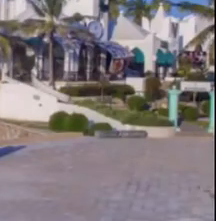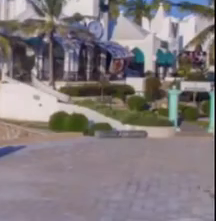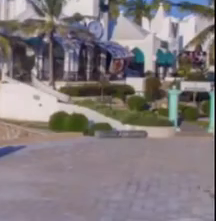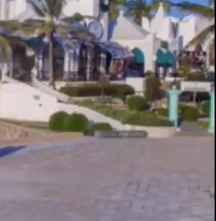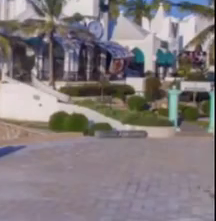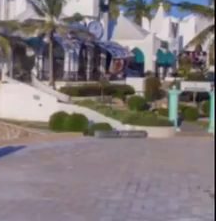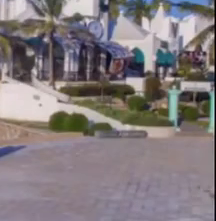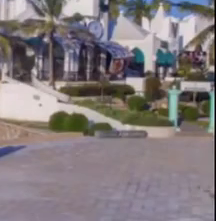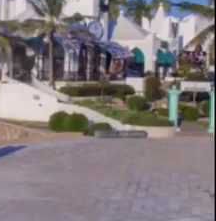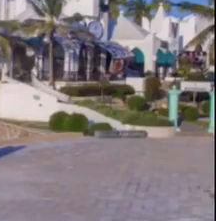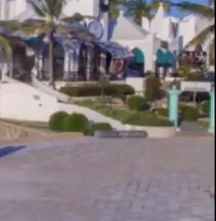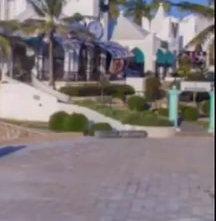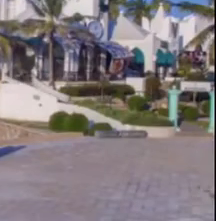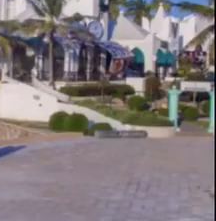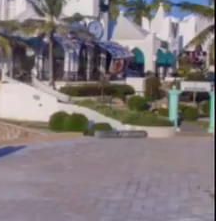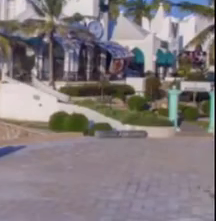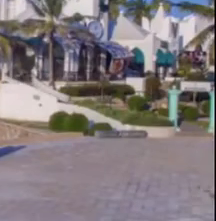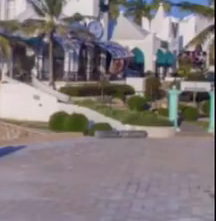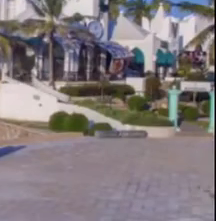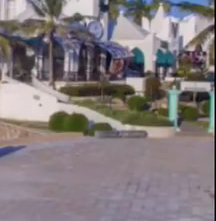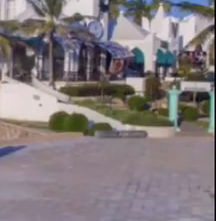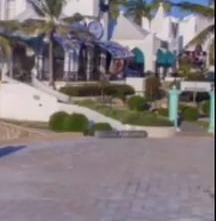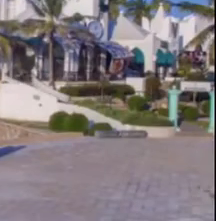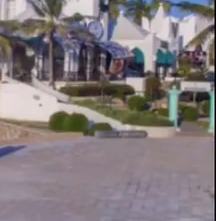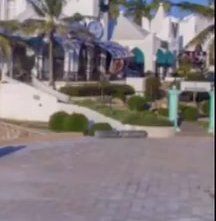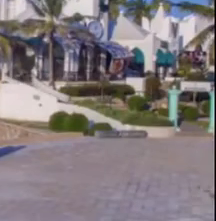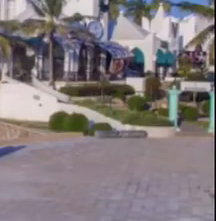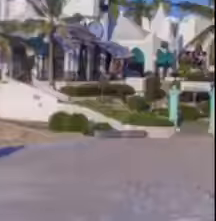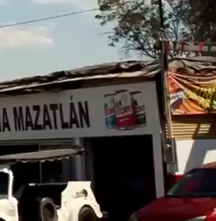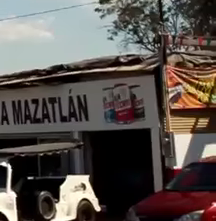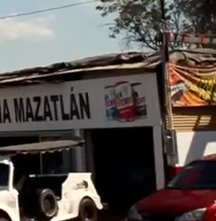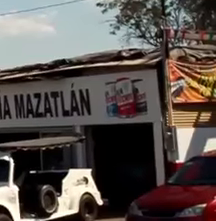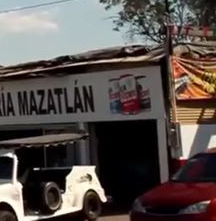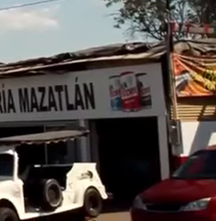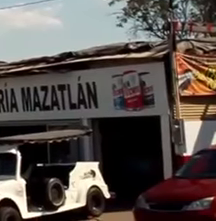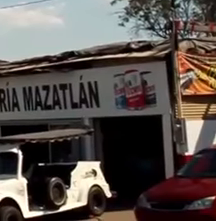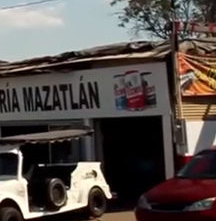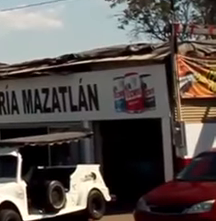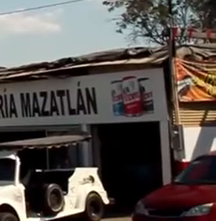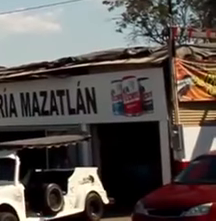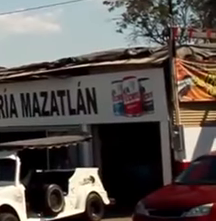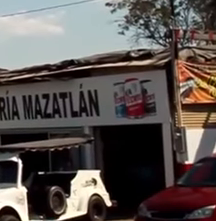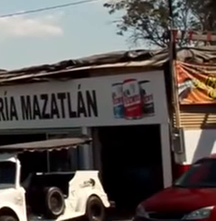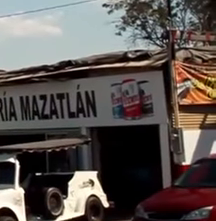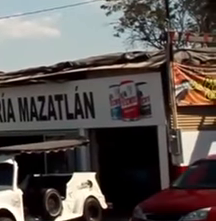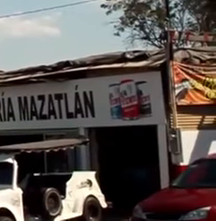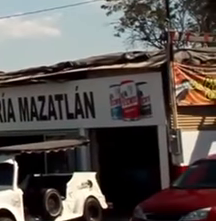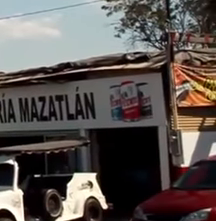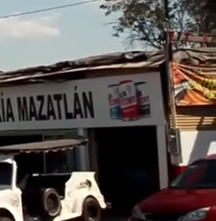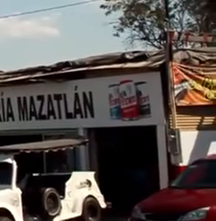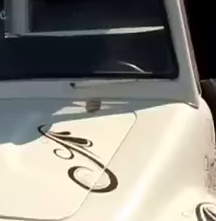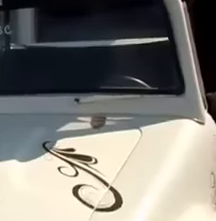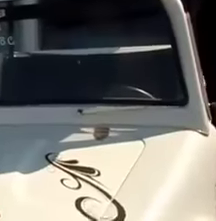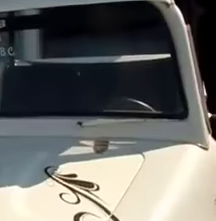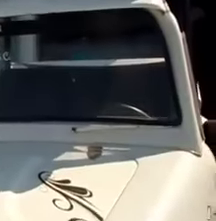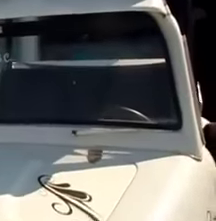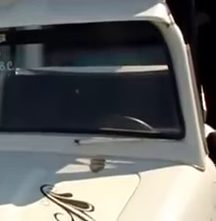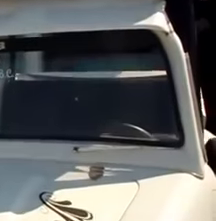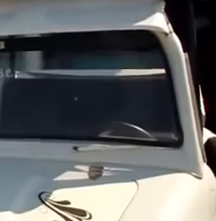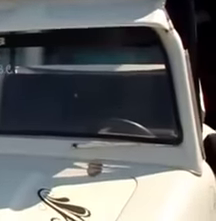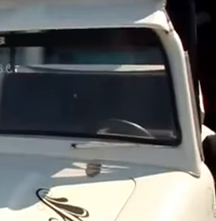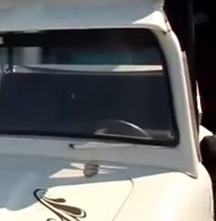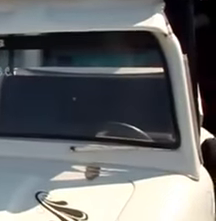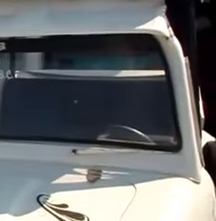El amigo David Acosta los invita a Mazatlán, sí, pero a Coctelería Mazatlán. Venga a disfrutar del mejor sabor